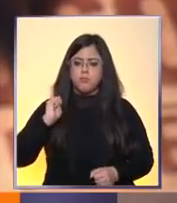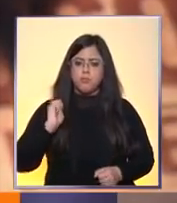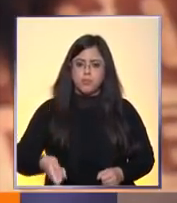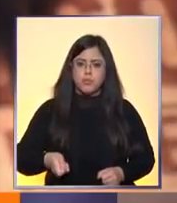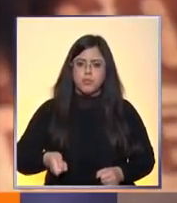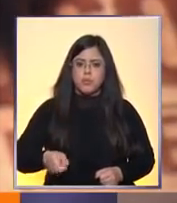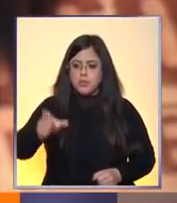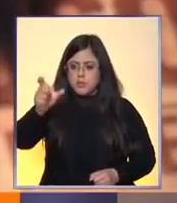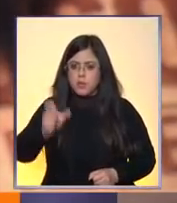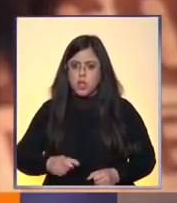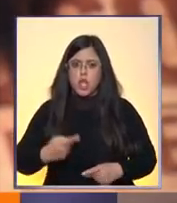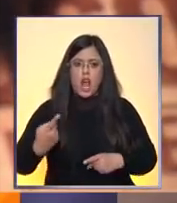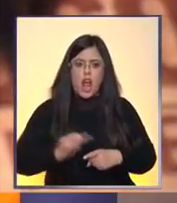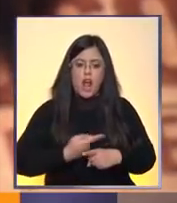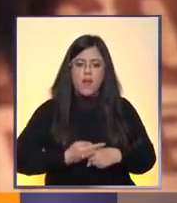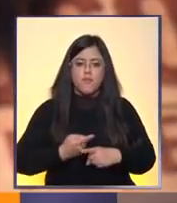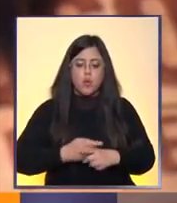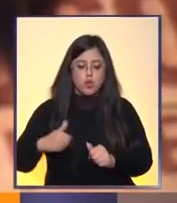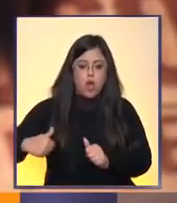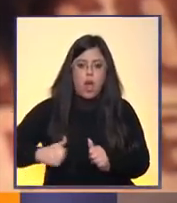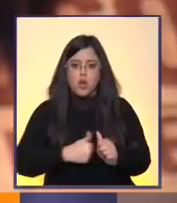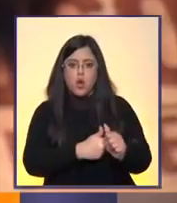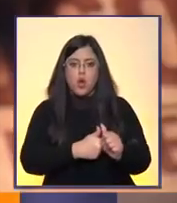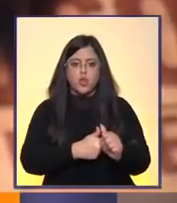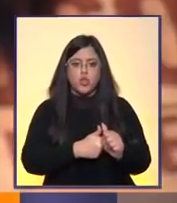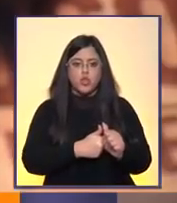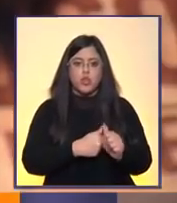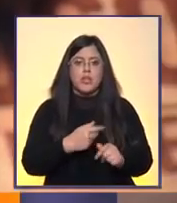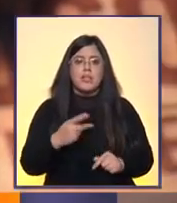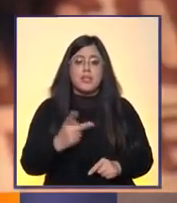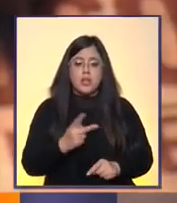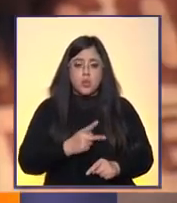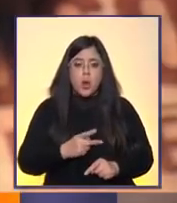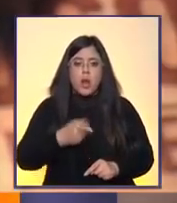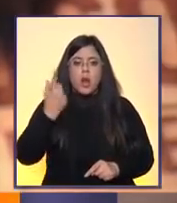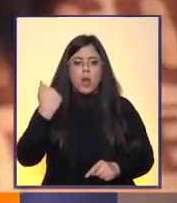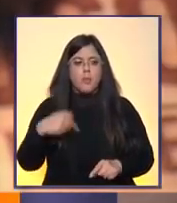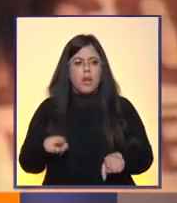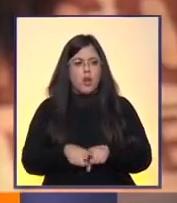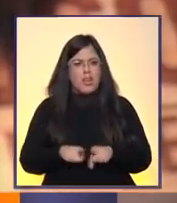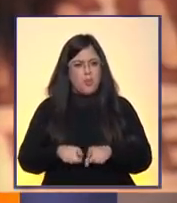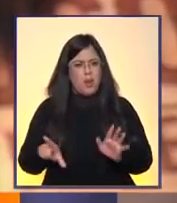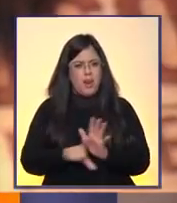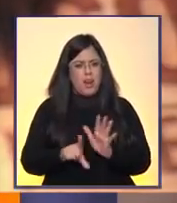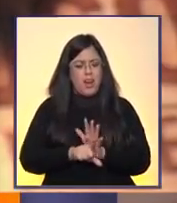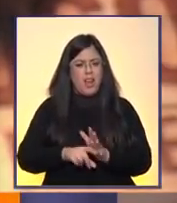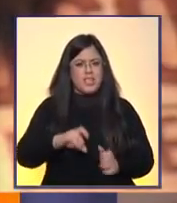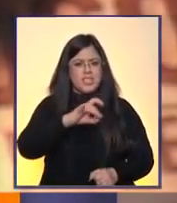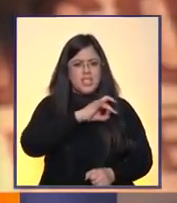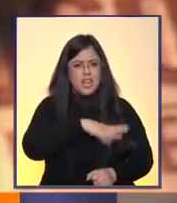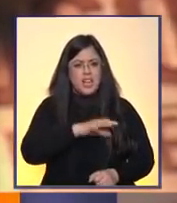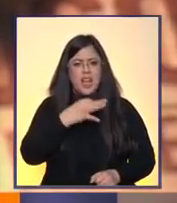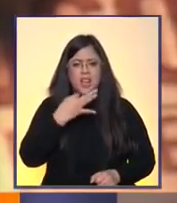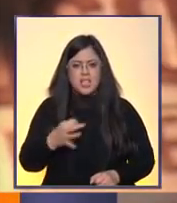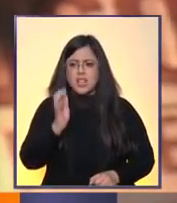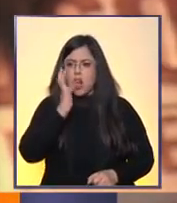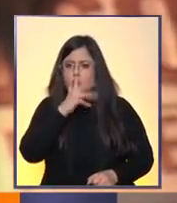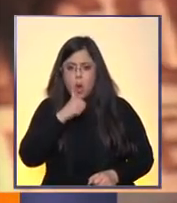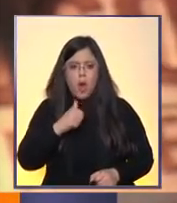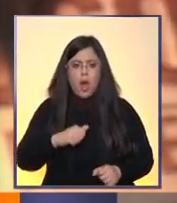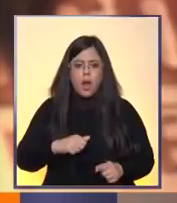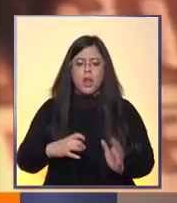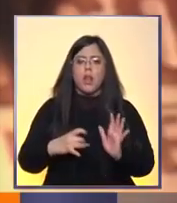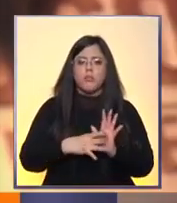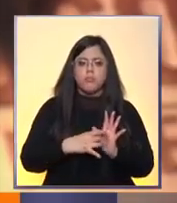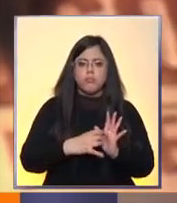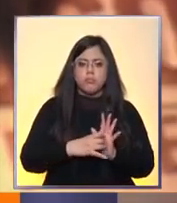más impresionante es que la justicia penal no condenó estos mismos hechos, porque en la ley chilena no se consideran un delito.